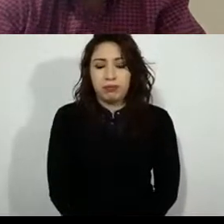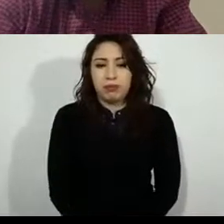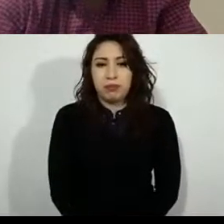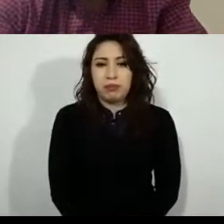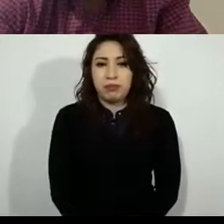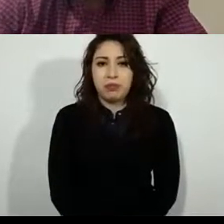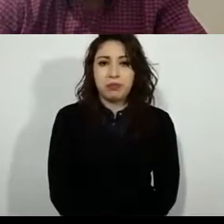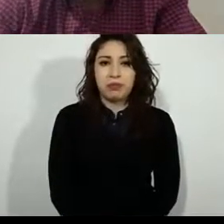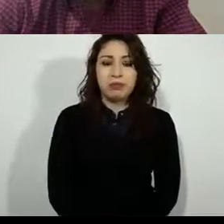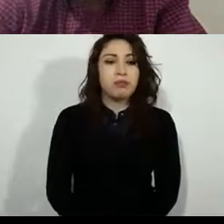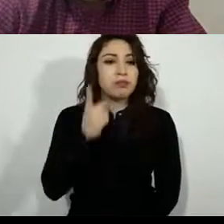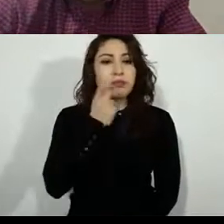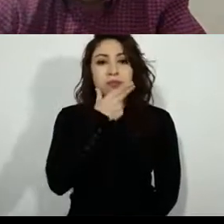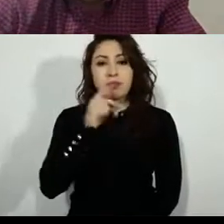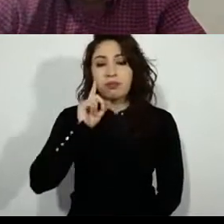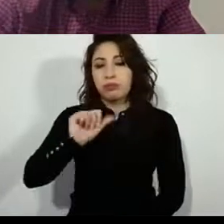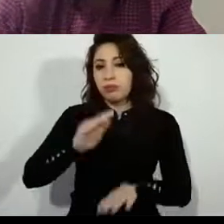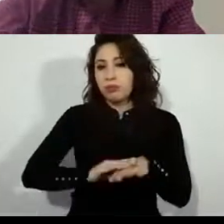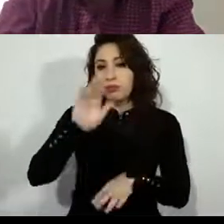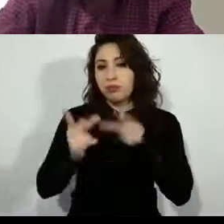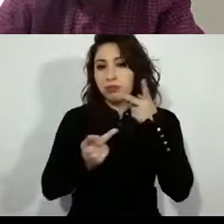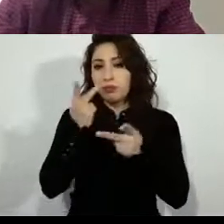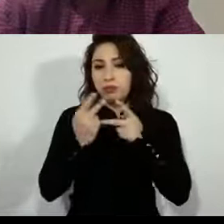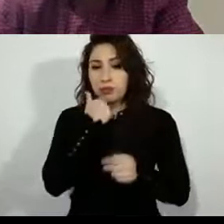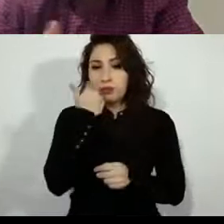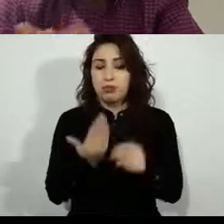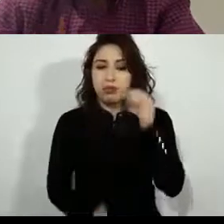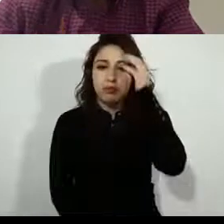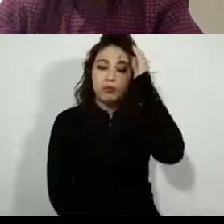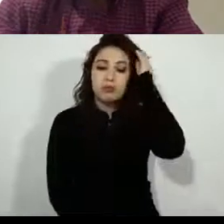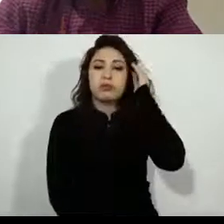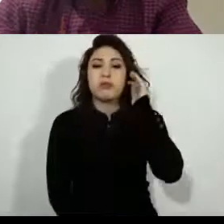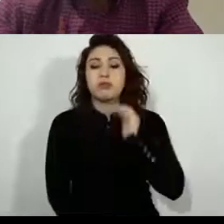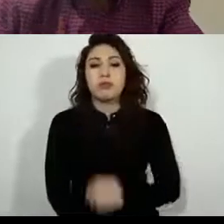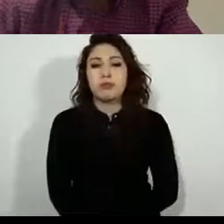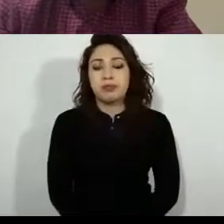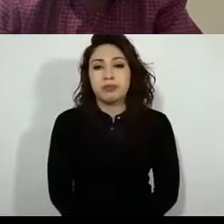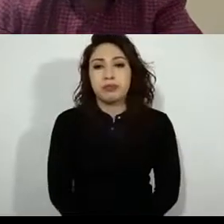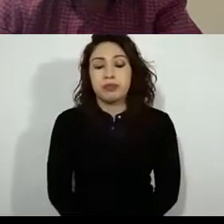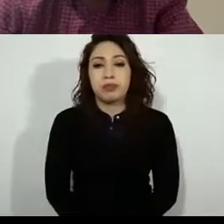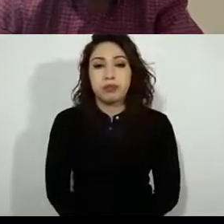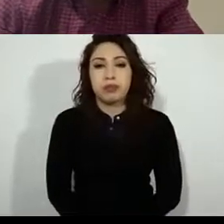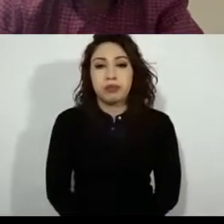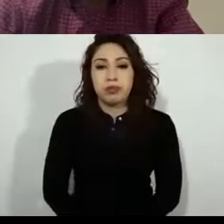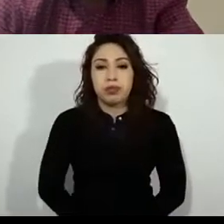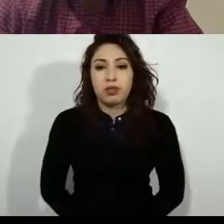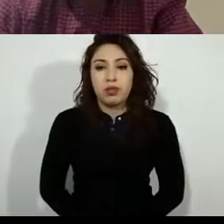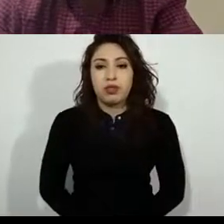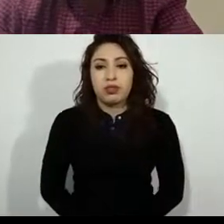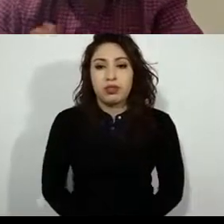¿Algún diputado más que desea hacer uso de la palabra? Diputado Lobo. Diputado presidente.